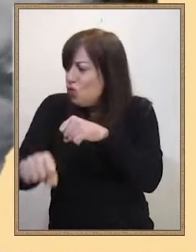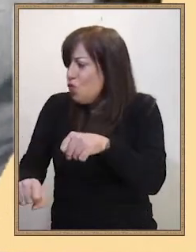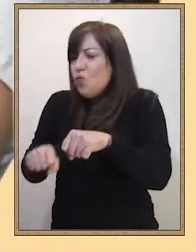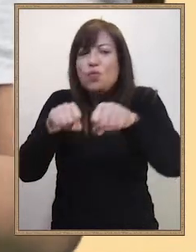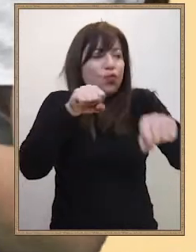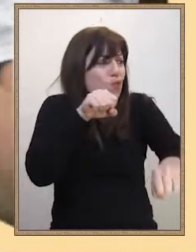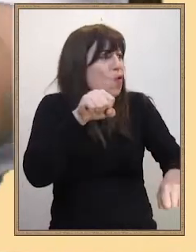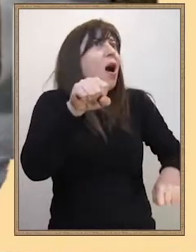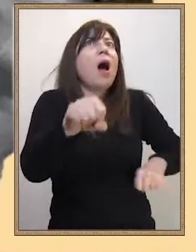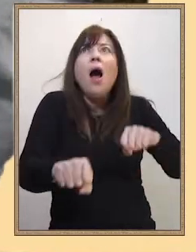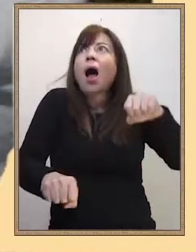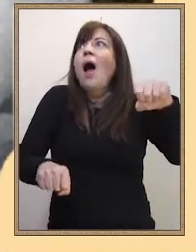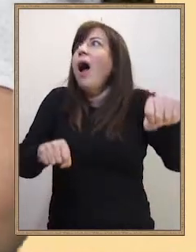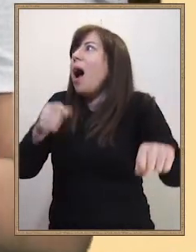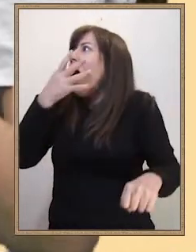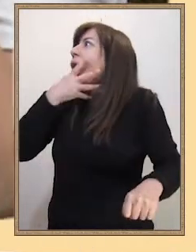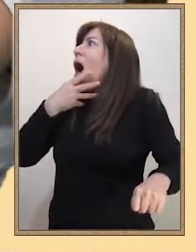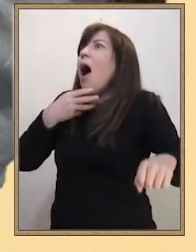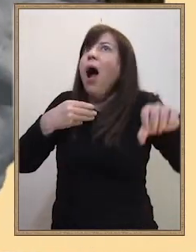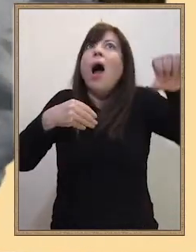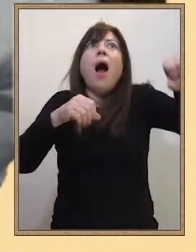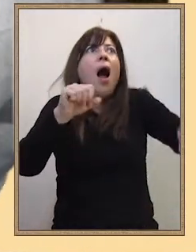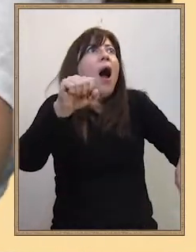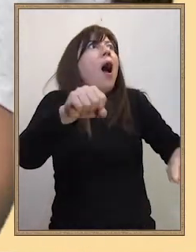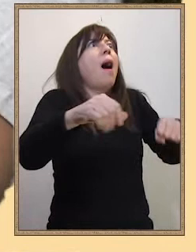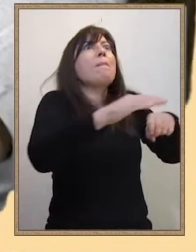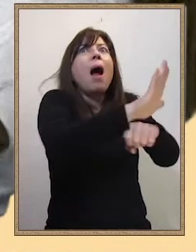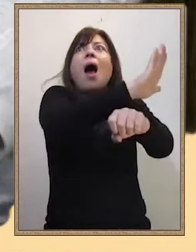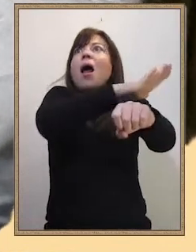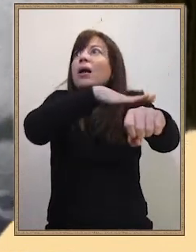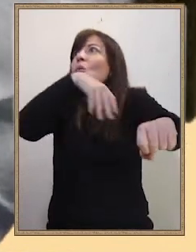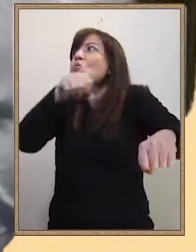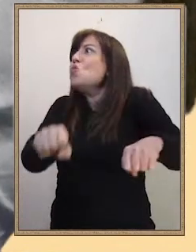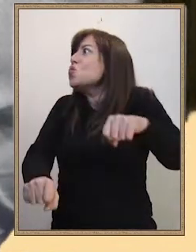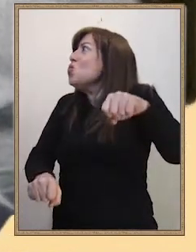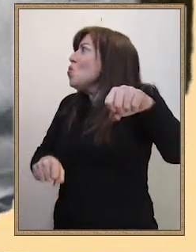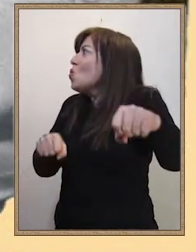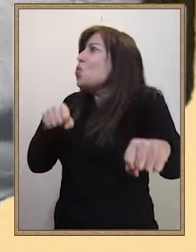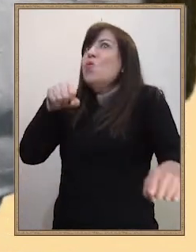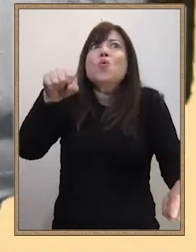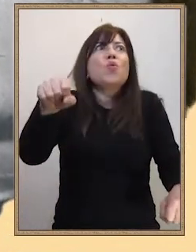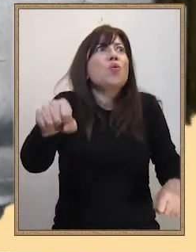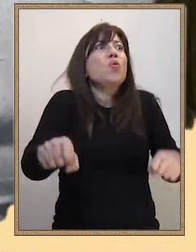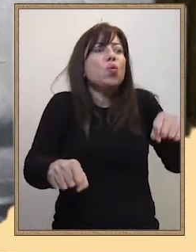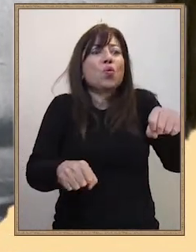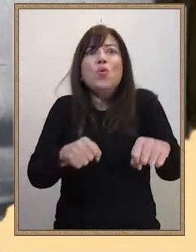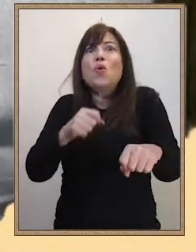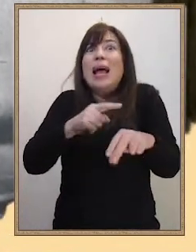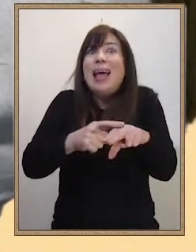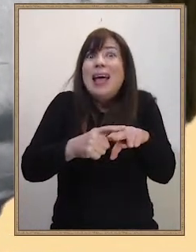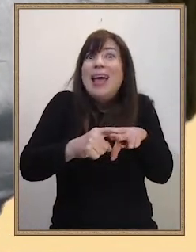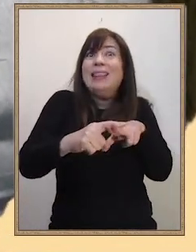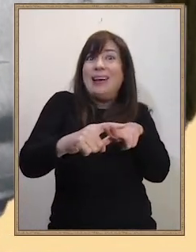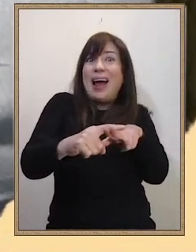en este lindo océano. Así. Muy bien. Y ahora vamos a estirar las piernas